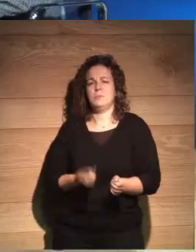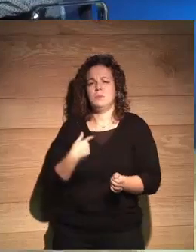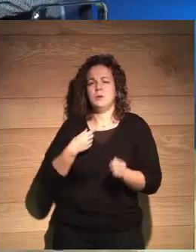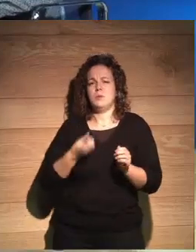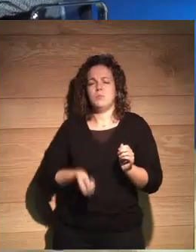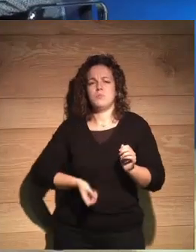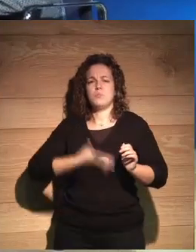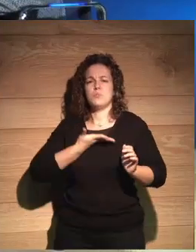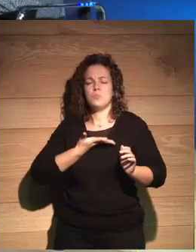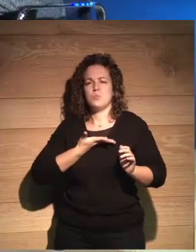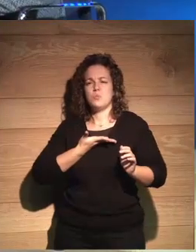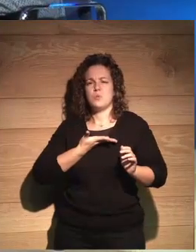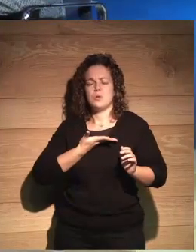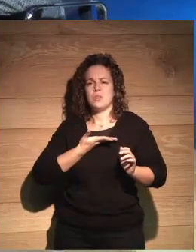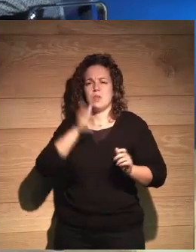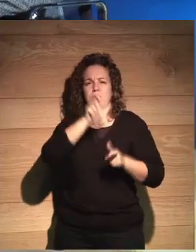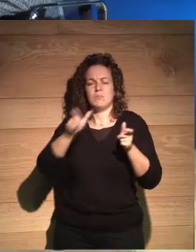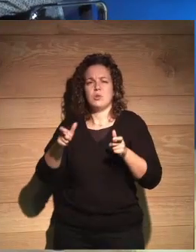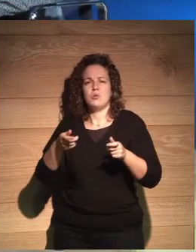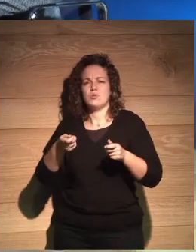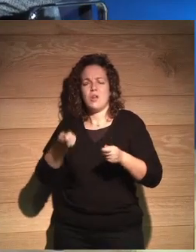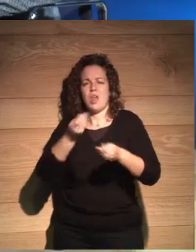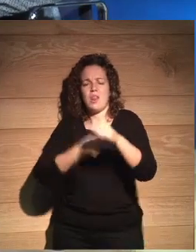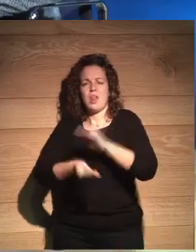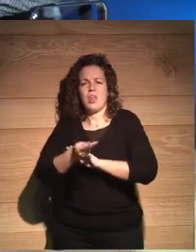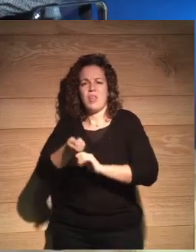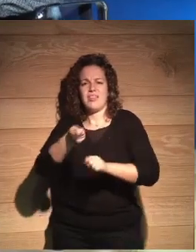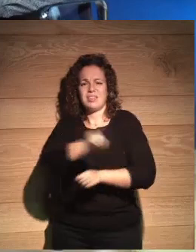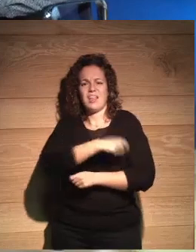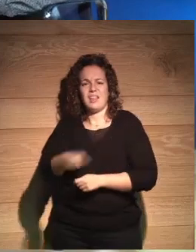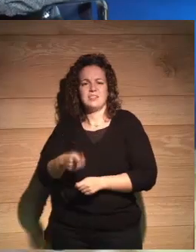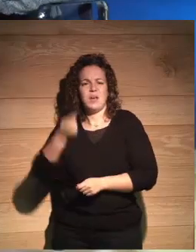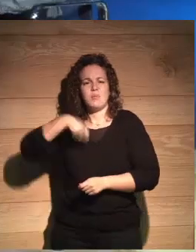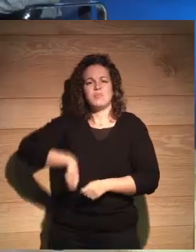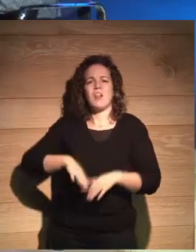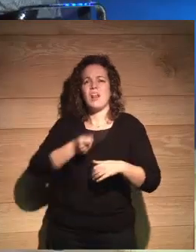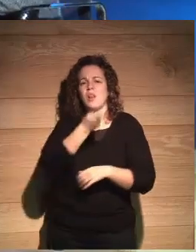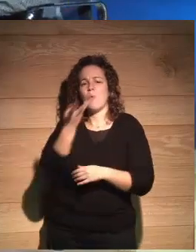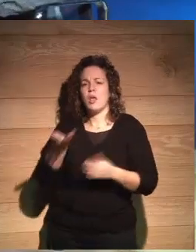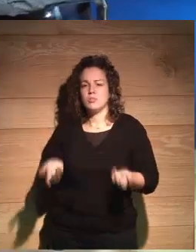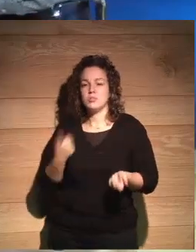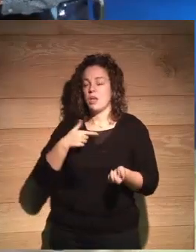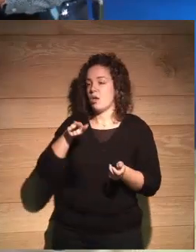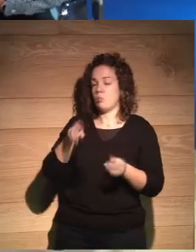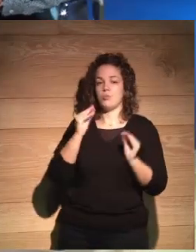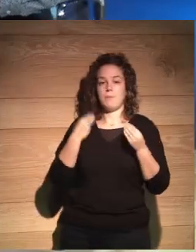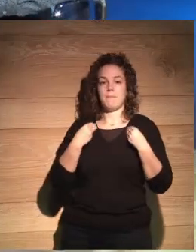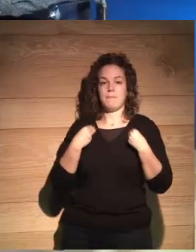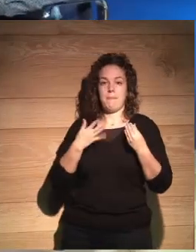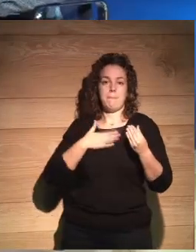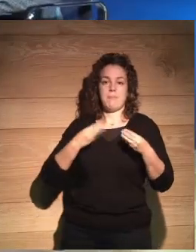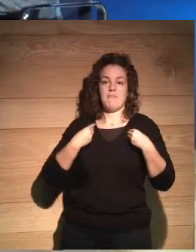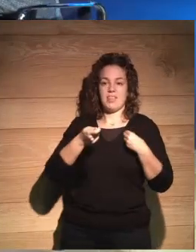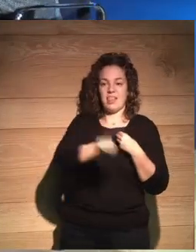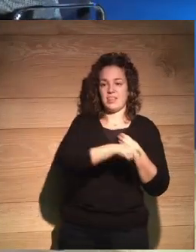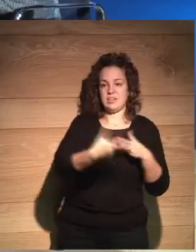tenistas y se están ganando la vida como tenistas? Y ahí se acabó mi historia con el tenis, ¿vale? Bueno, para tu ego te diré algo que me han comunicado